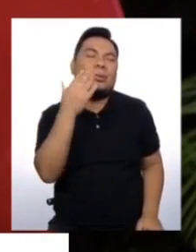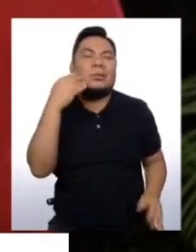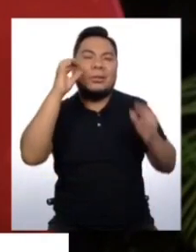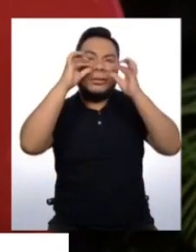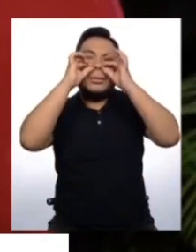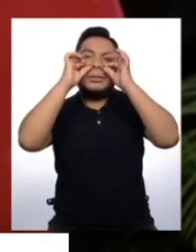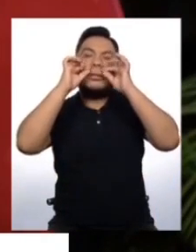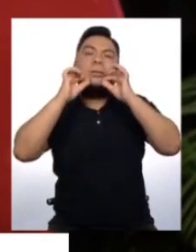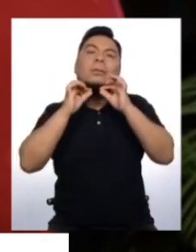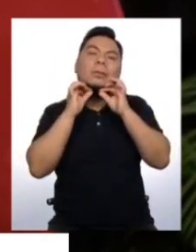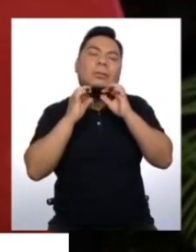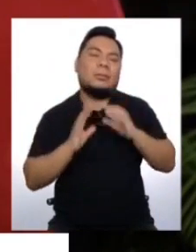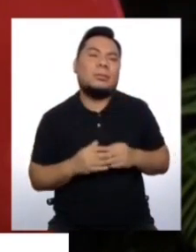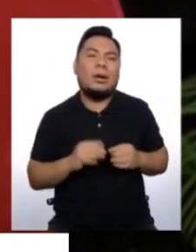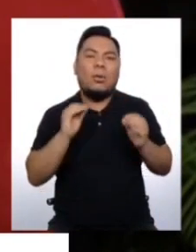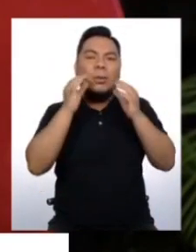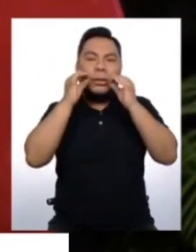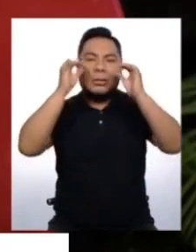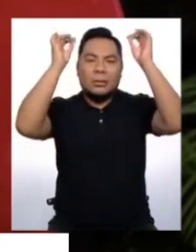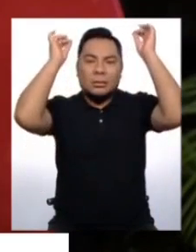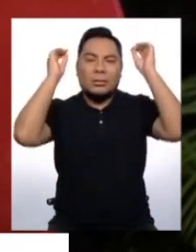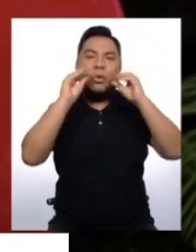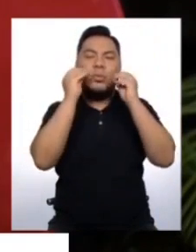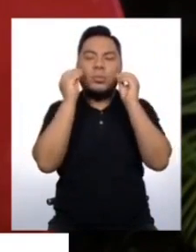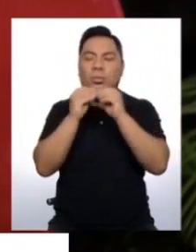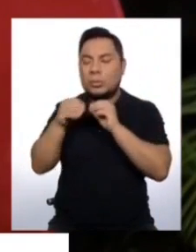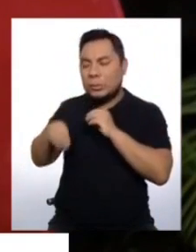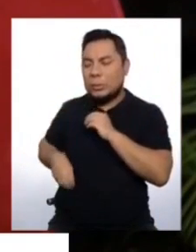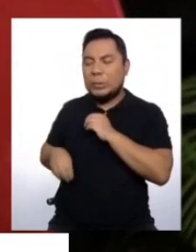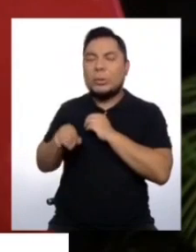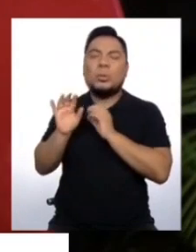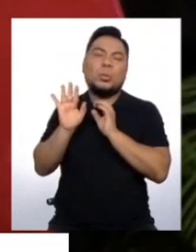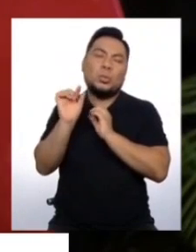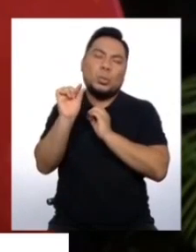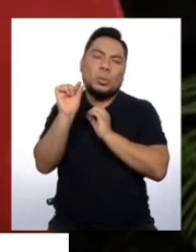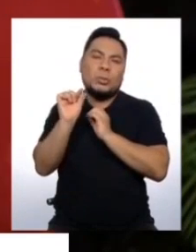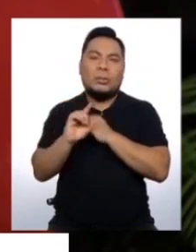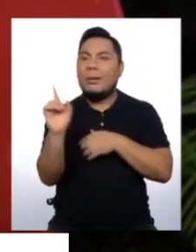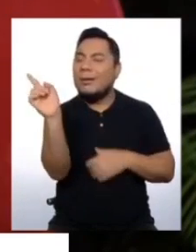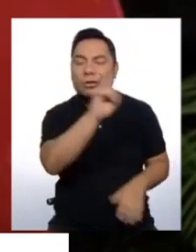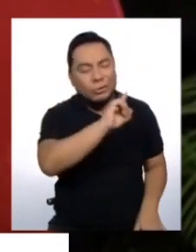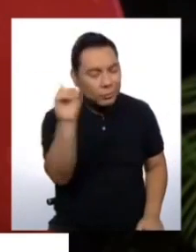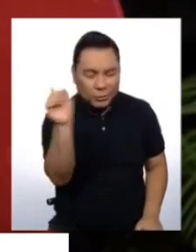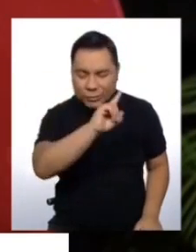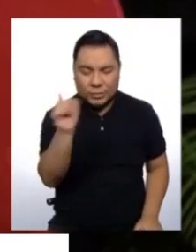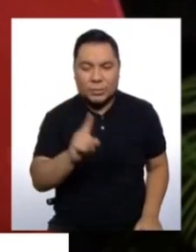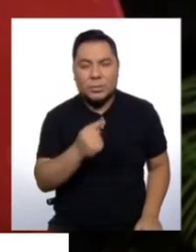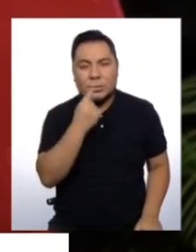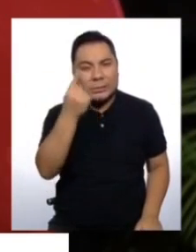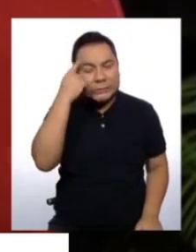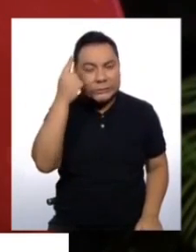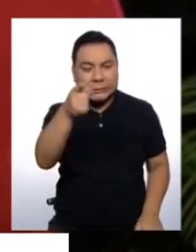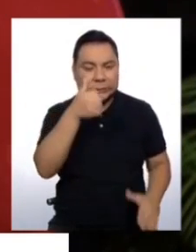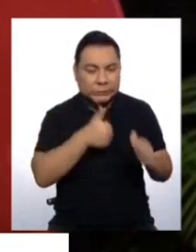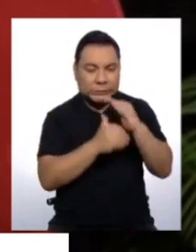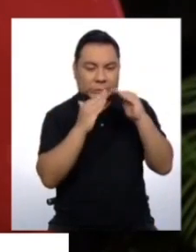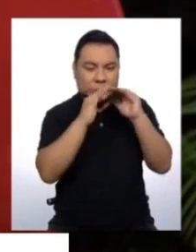me lo pongo por ratos y me la quito. No, es uso permanente cuando estoy fuera del